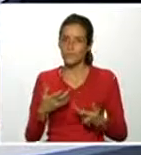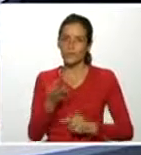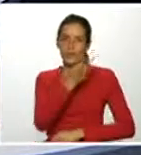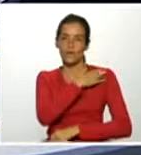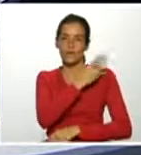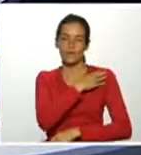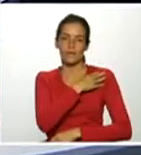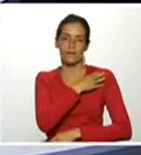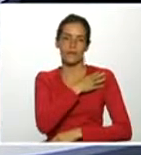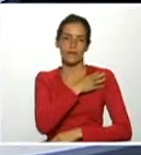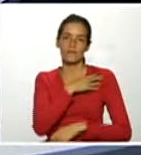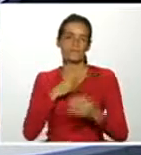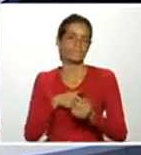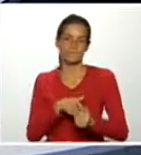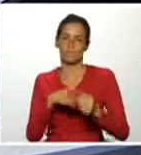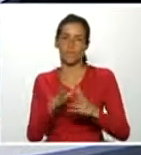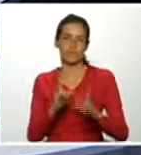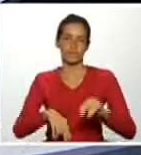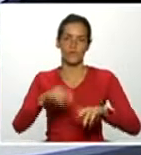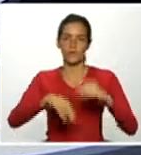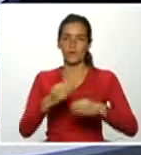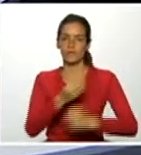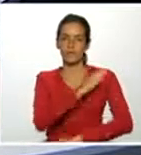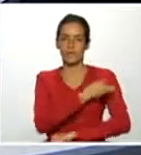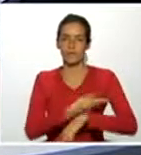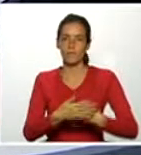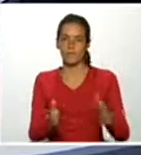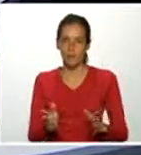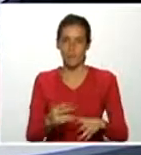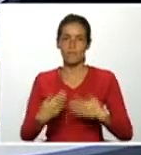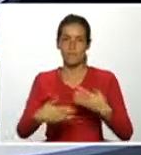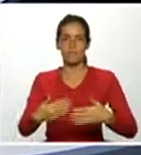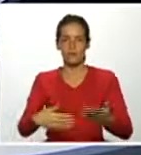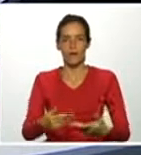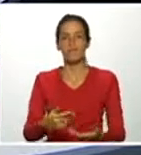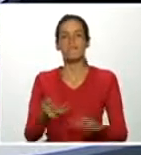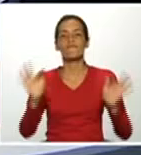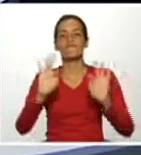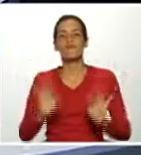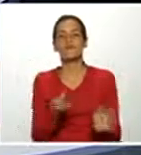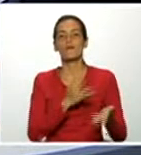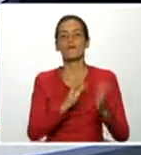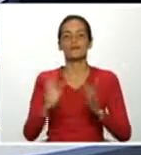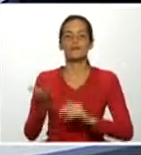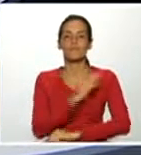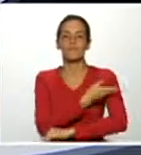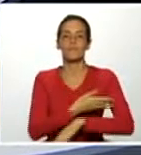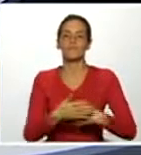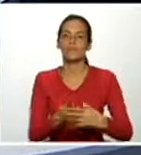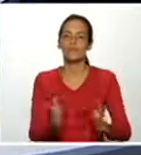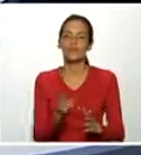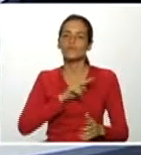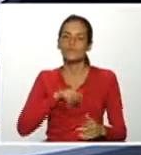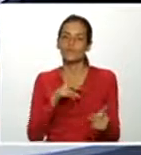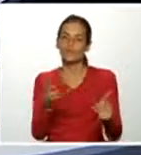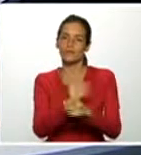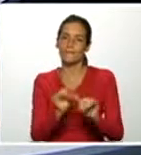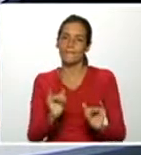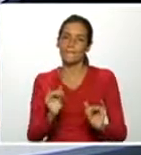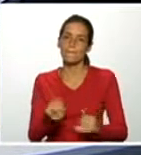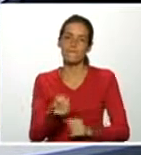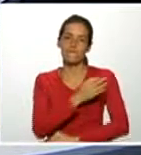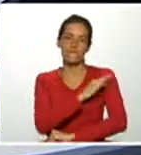comandante como legado, y toda la construcción que hemos hecho como poder popular, progresivamente, como formas organizadas de poder popular, hemos encontrado allí